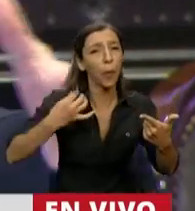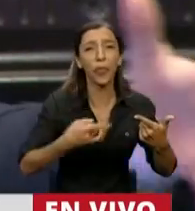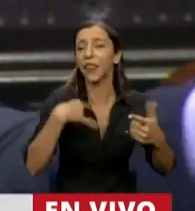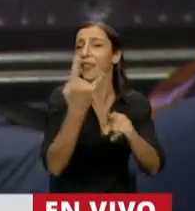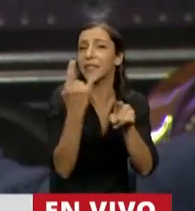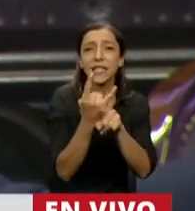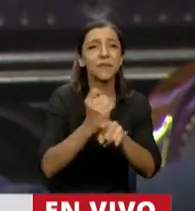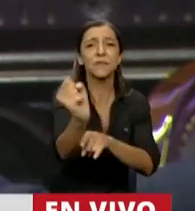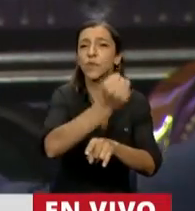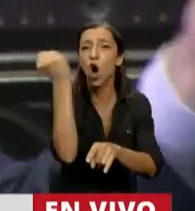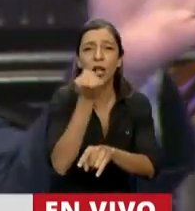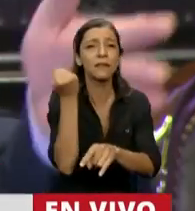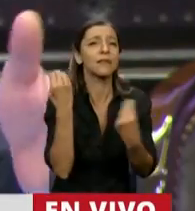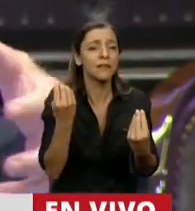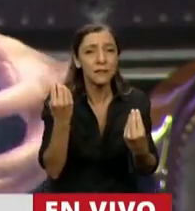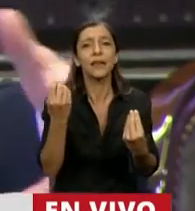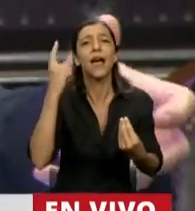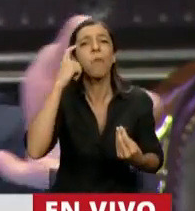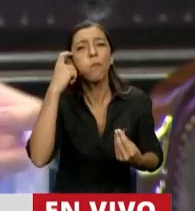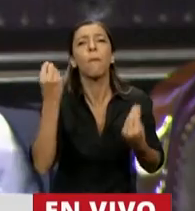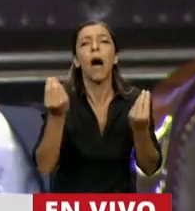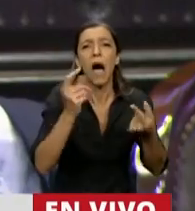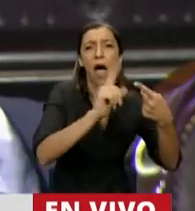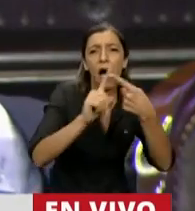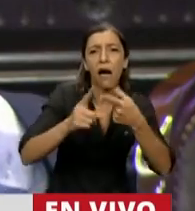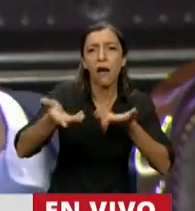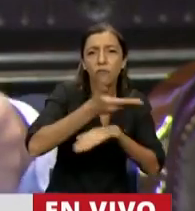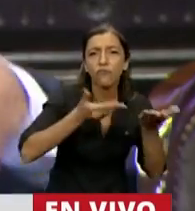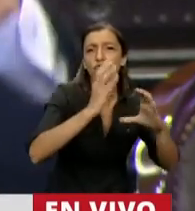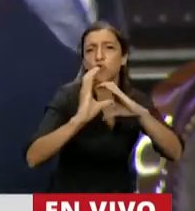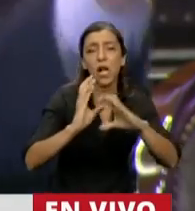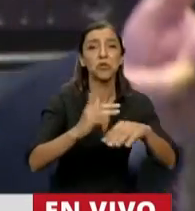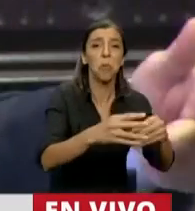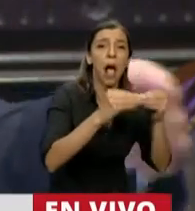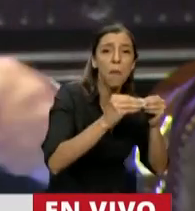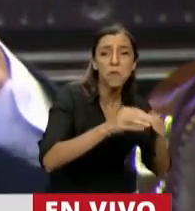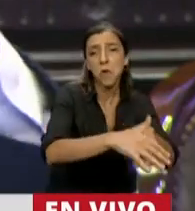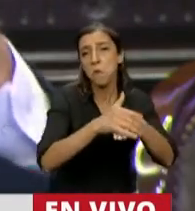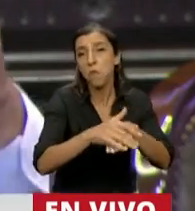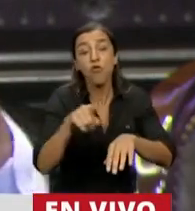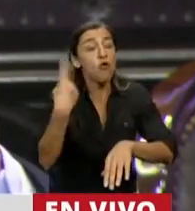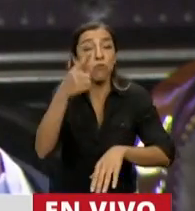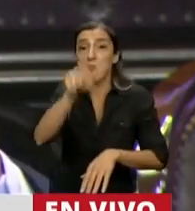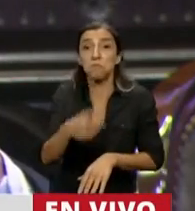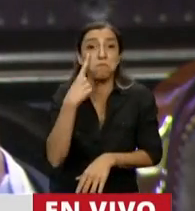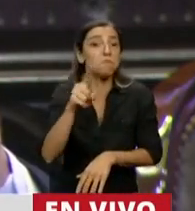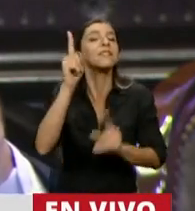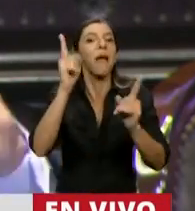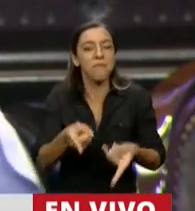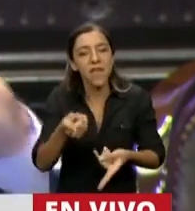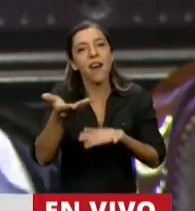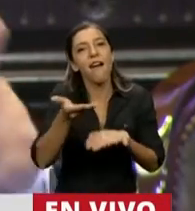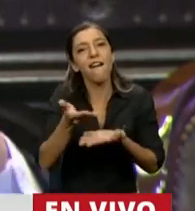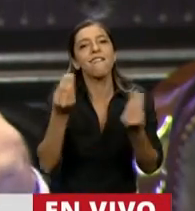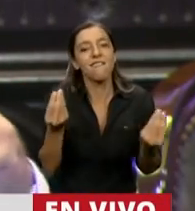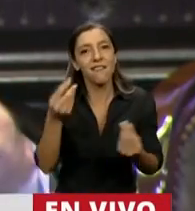es aprender a relacionarse con todo, con los que soy amigo, con los que estoy junto y con aquellos que tengo enfrente. Y aprendió, y